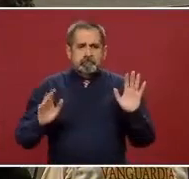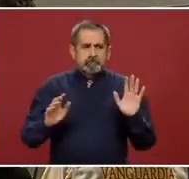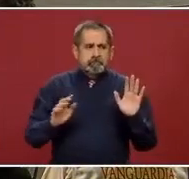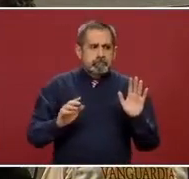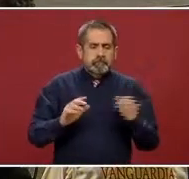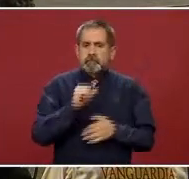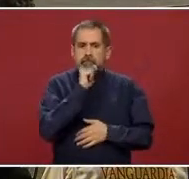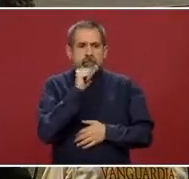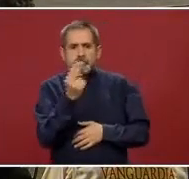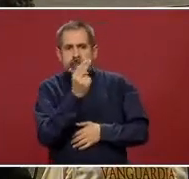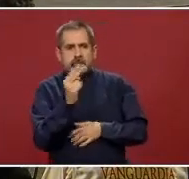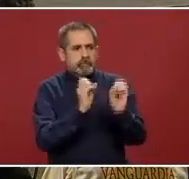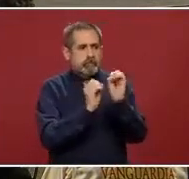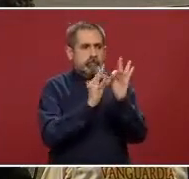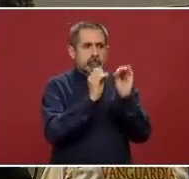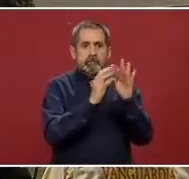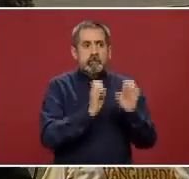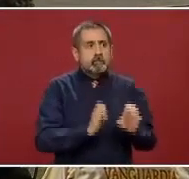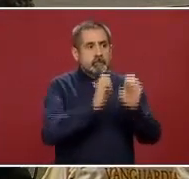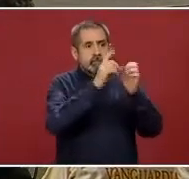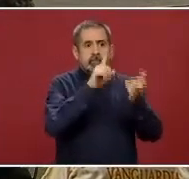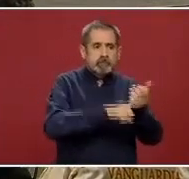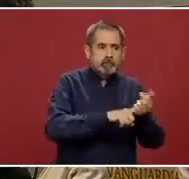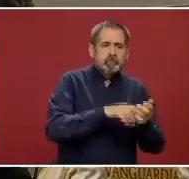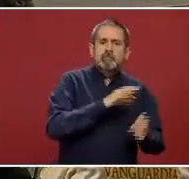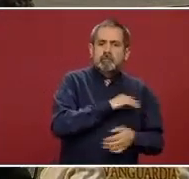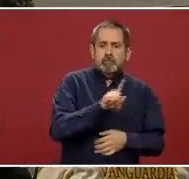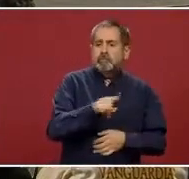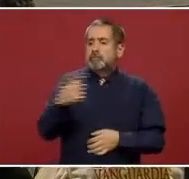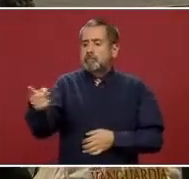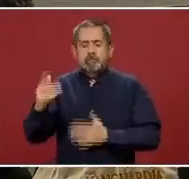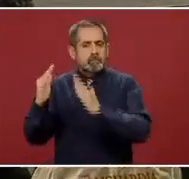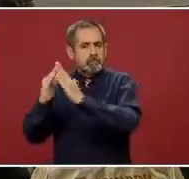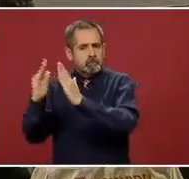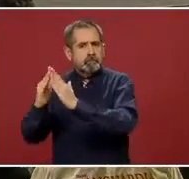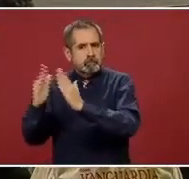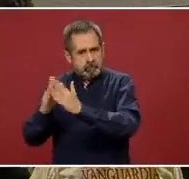del espacio de trabajo, se pueden hacer en casa.